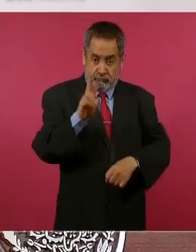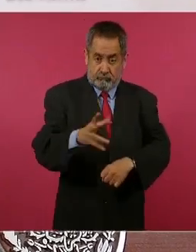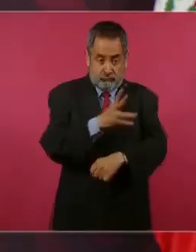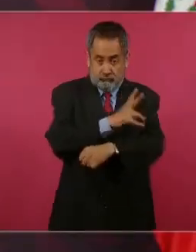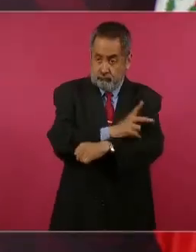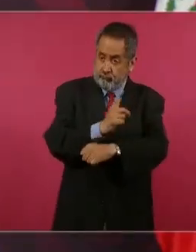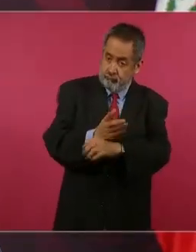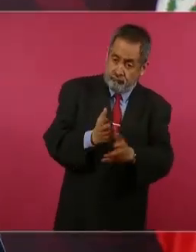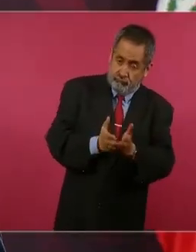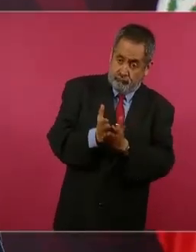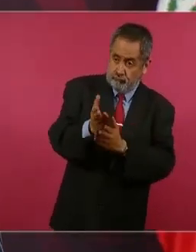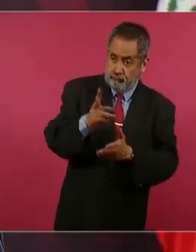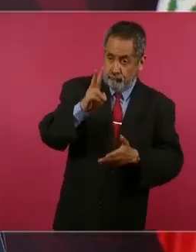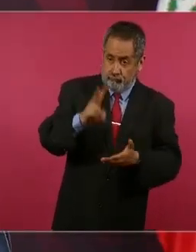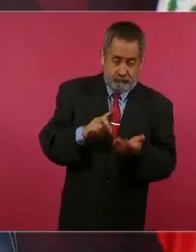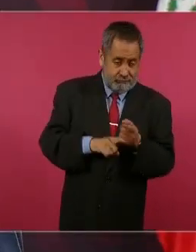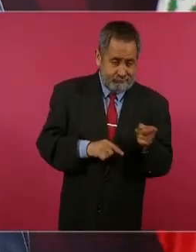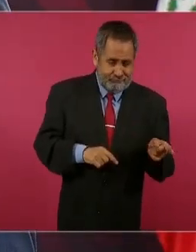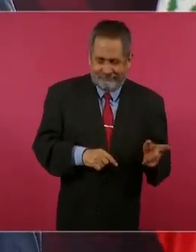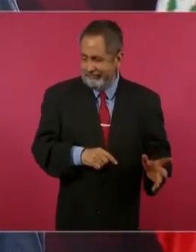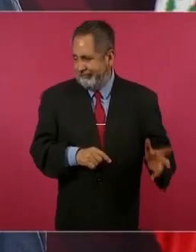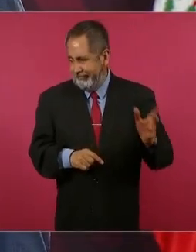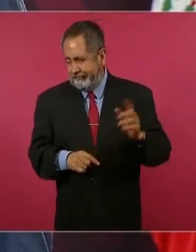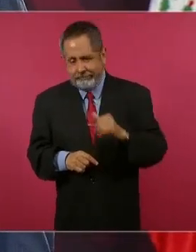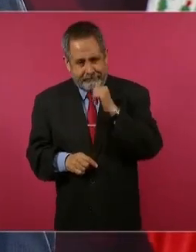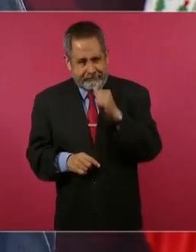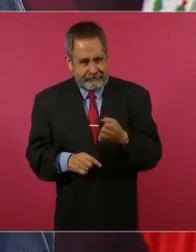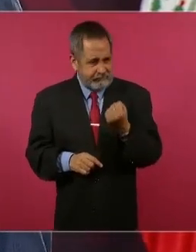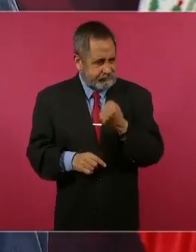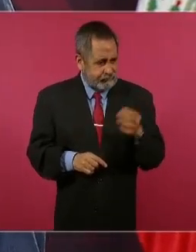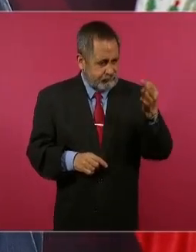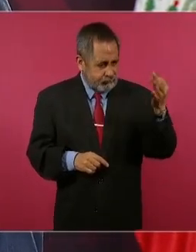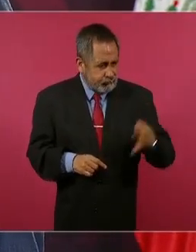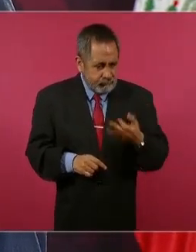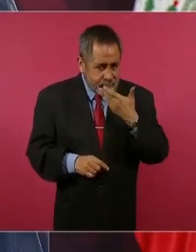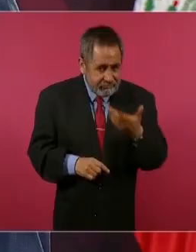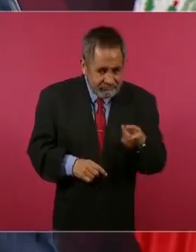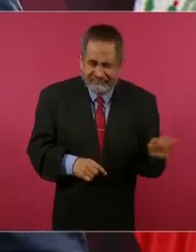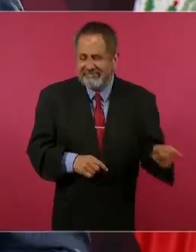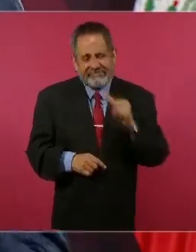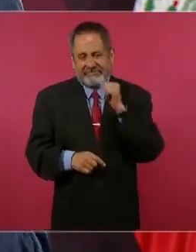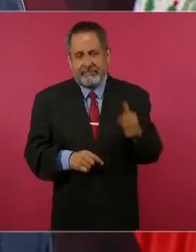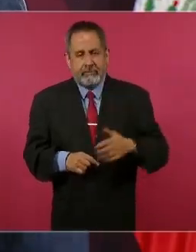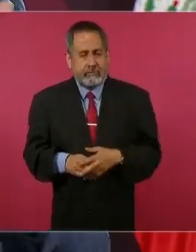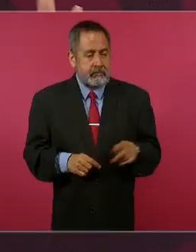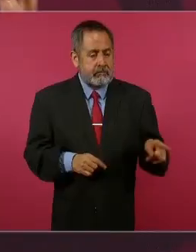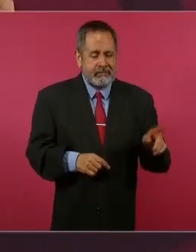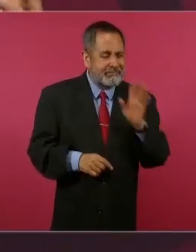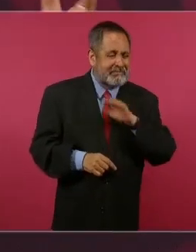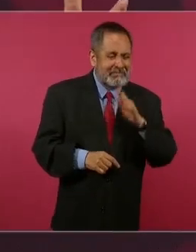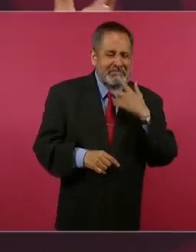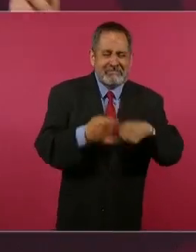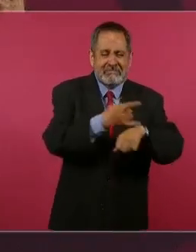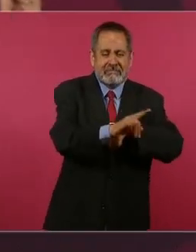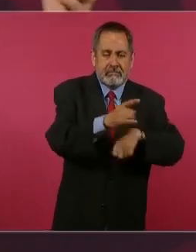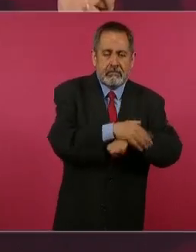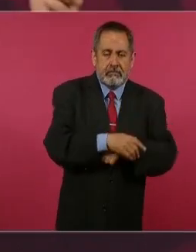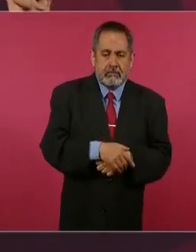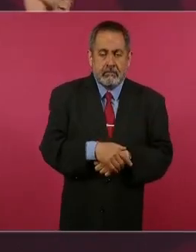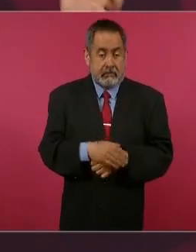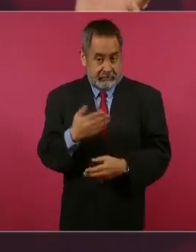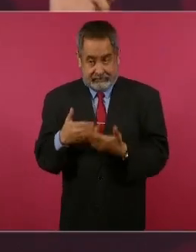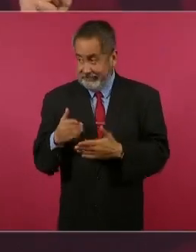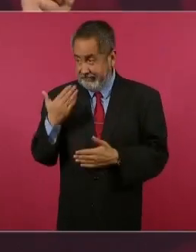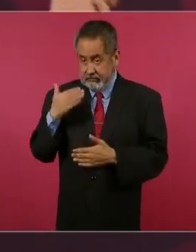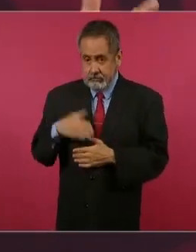honestos eficaces criticando que se estaban